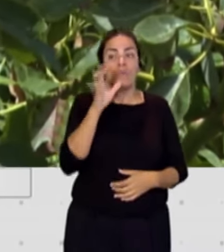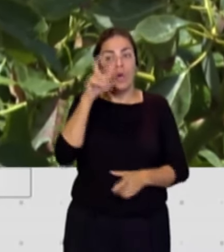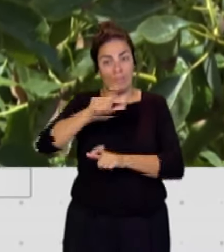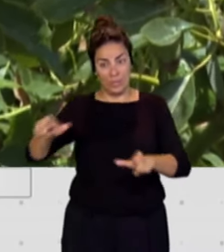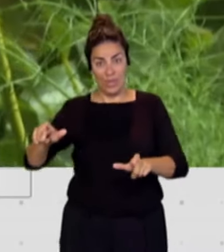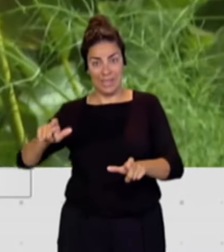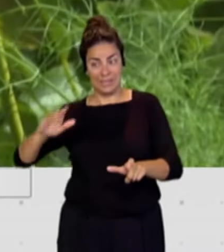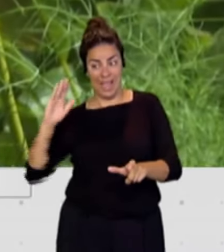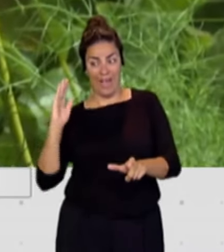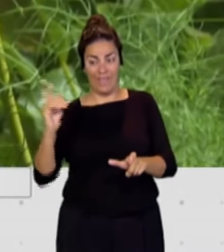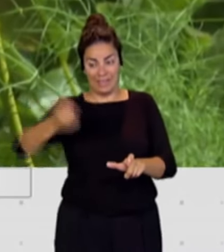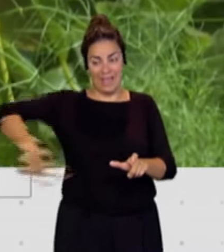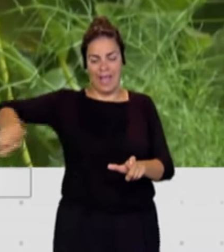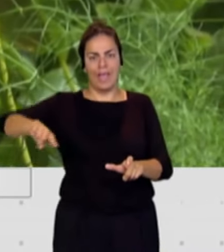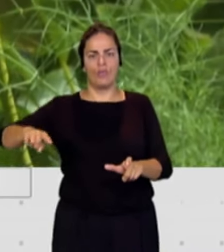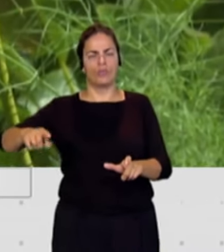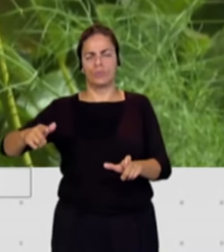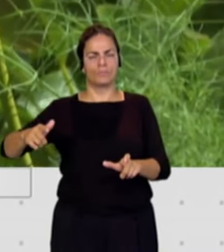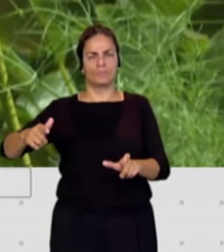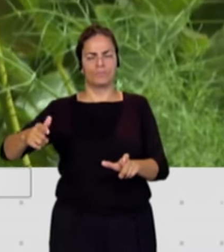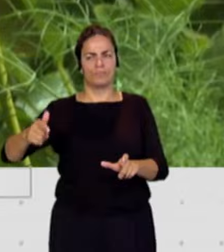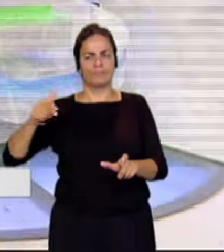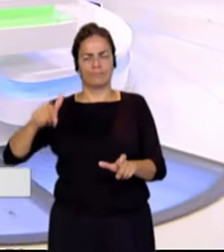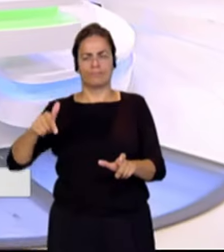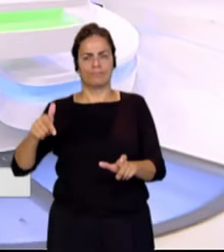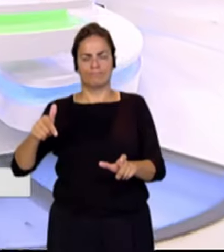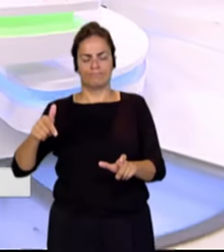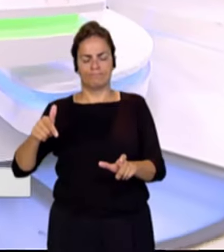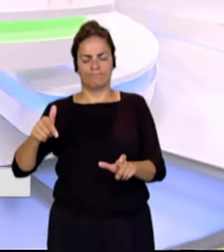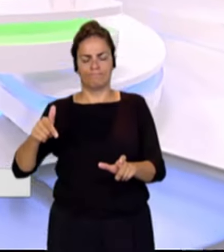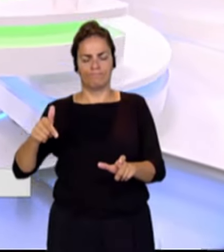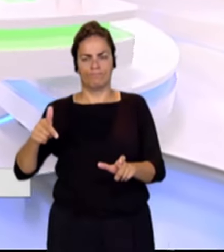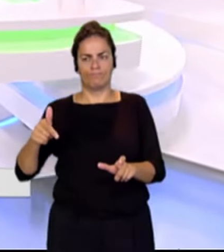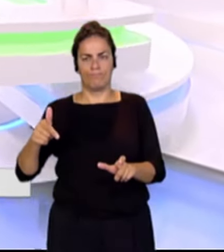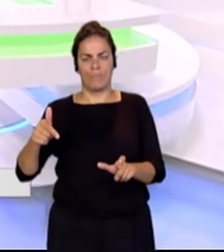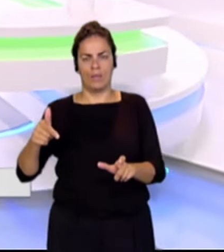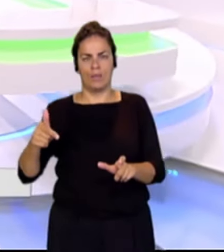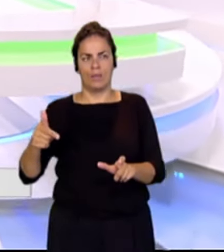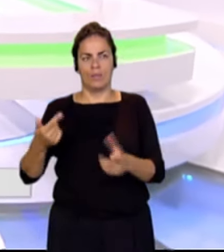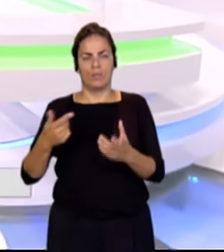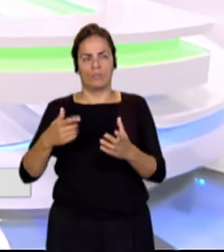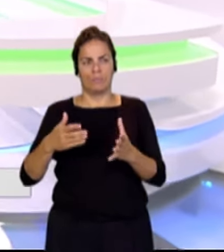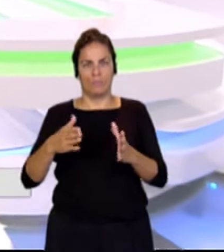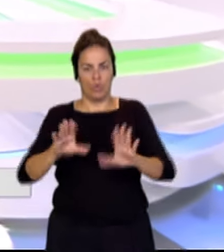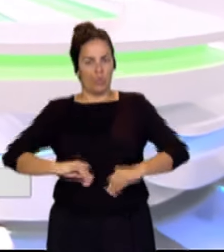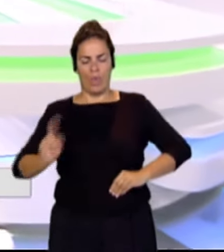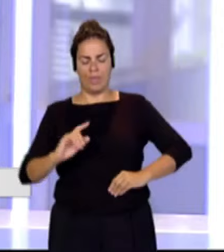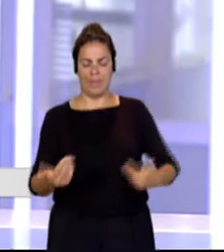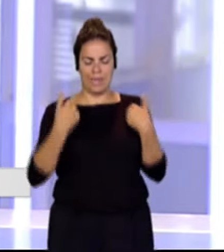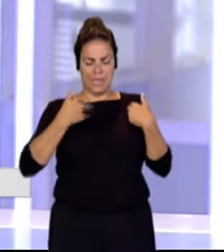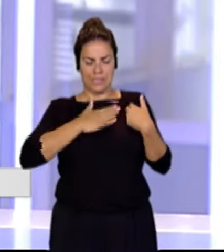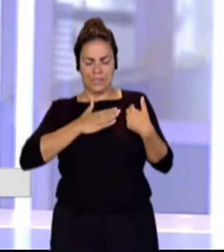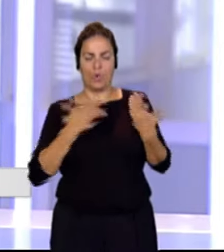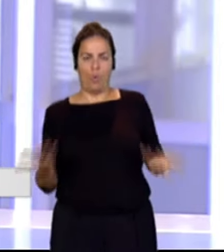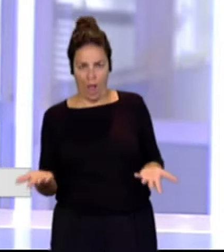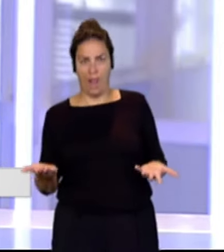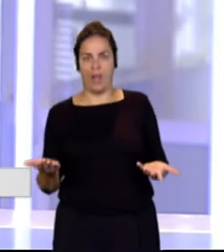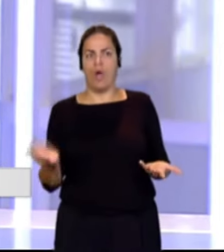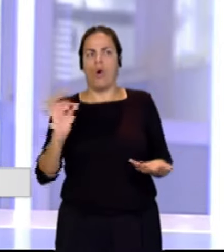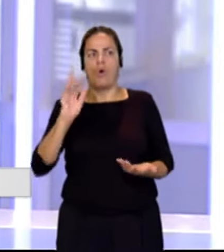inciden no asumen eh justamente lo que está teniendo lugar y cómo se desarrollan las cosas a su